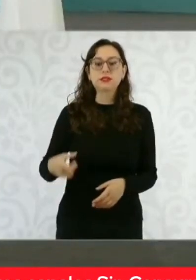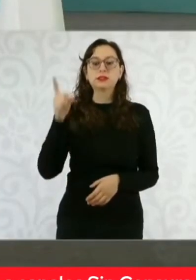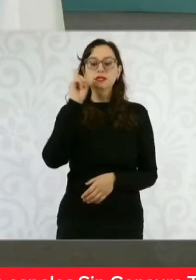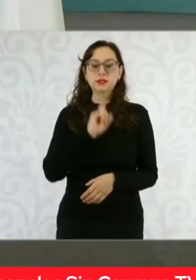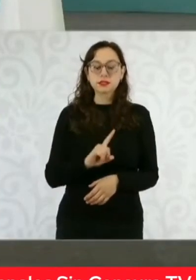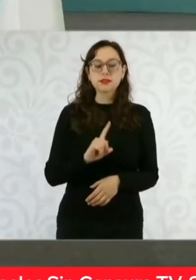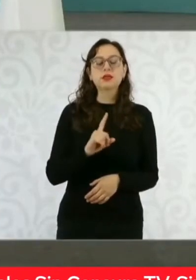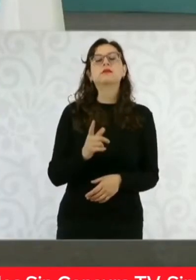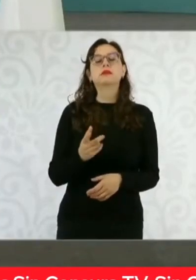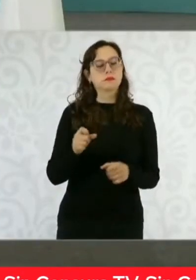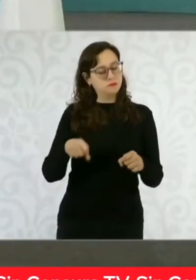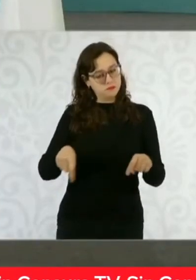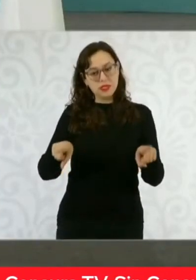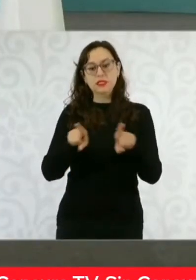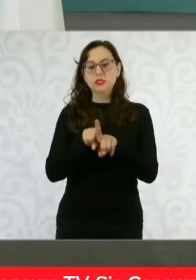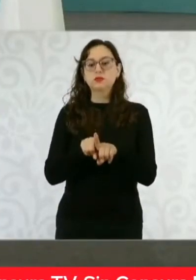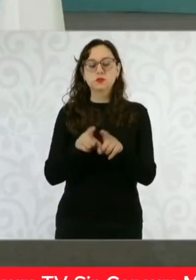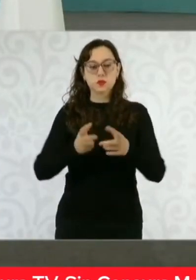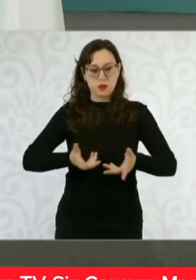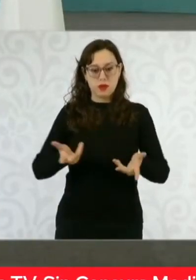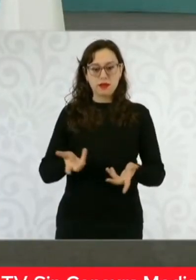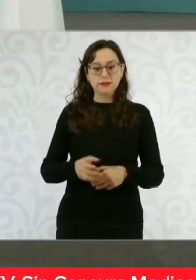La que sigue, por favor.